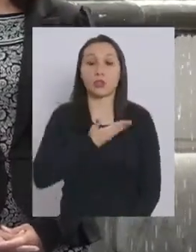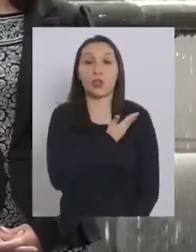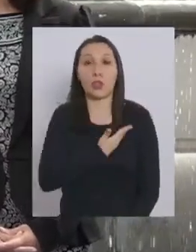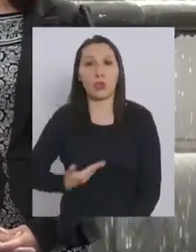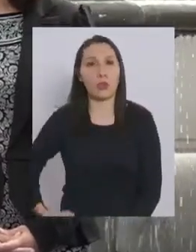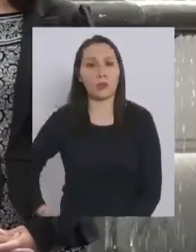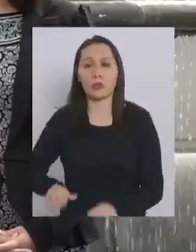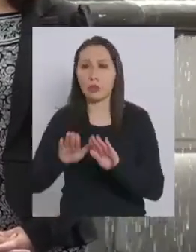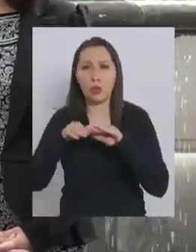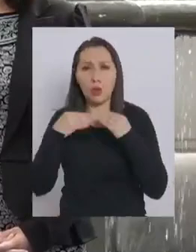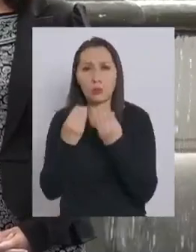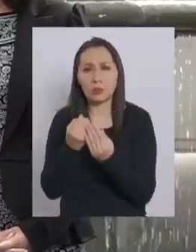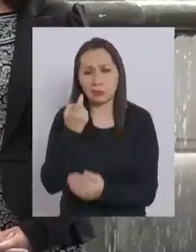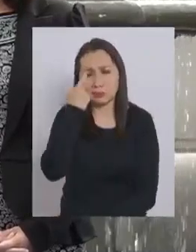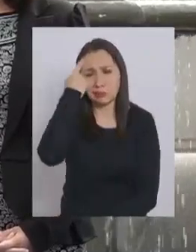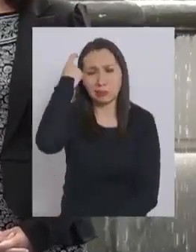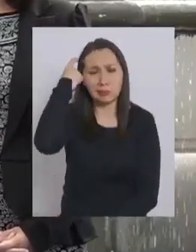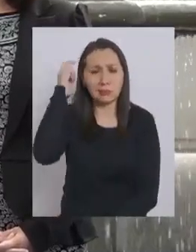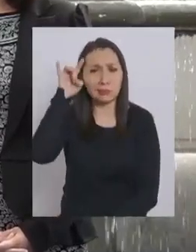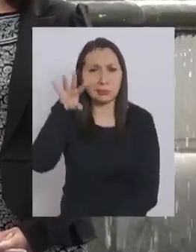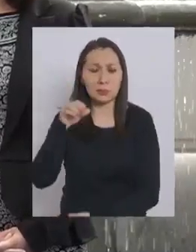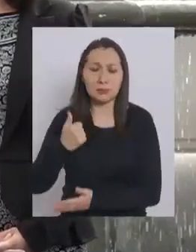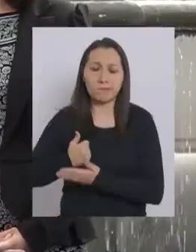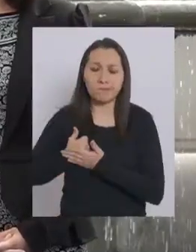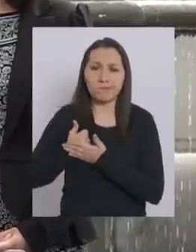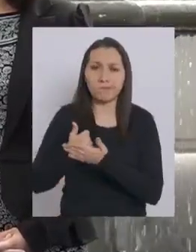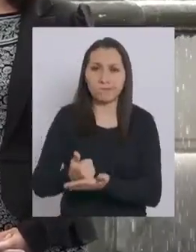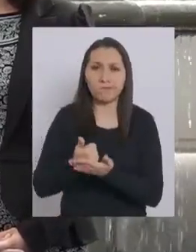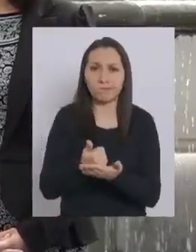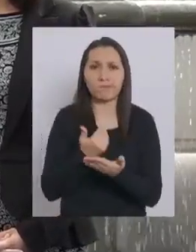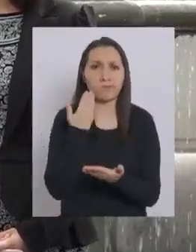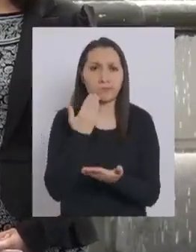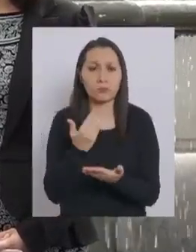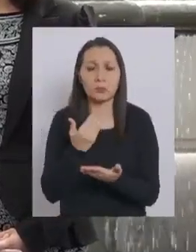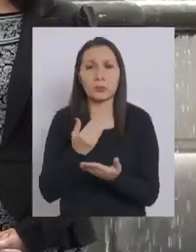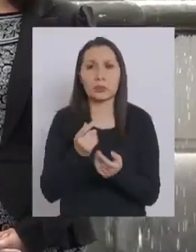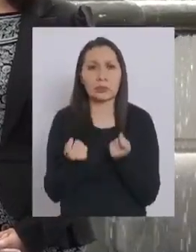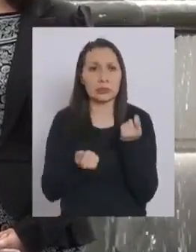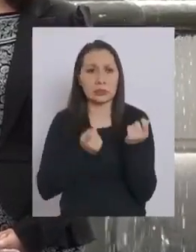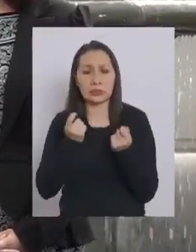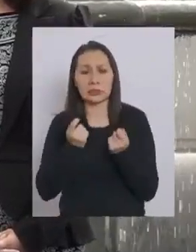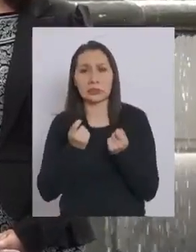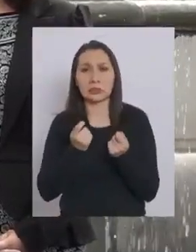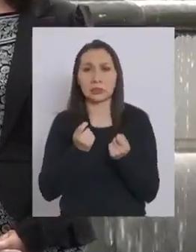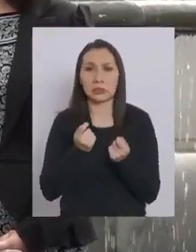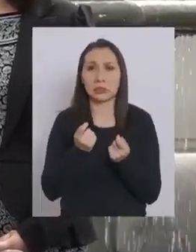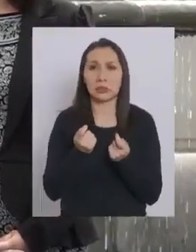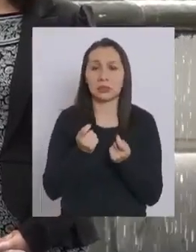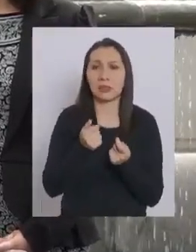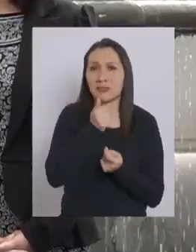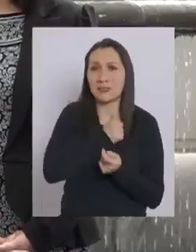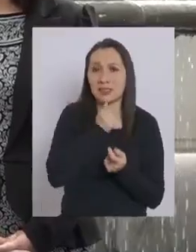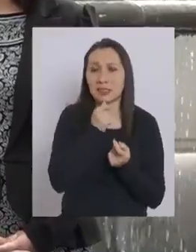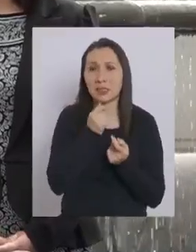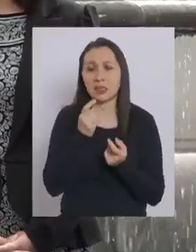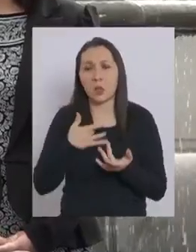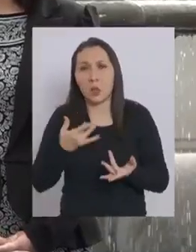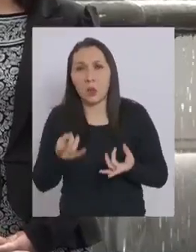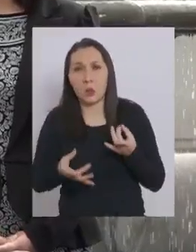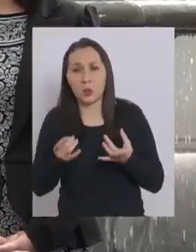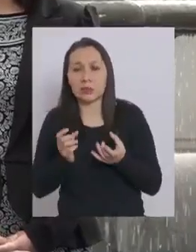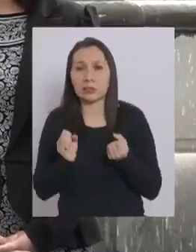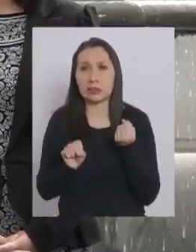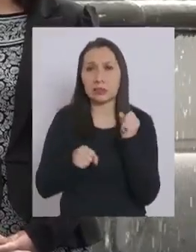está plenamente consciente y solidariza con las privaciones, las carencias, los dolores,